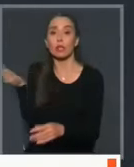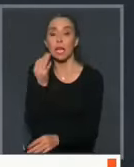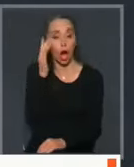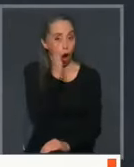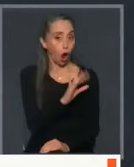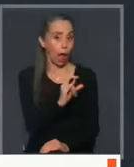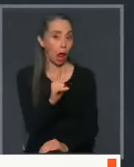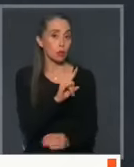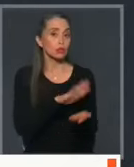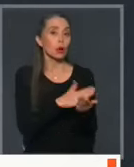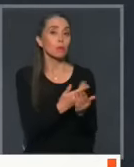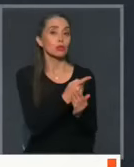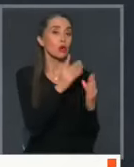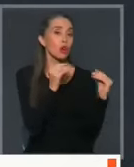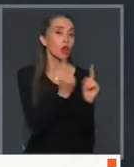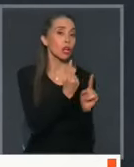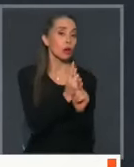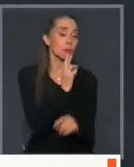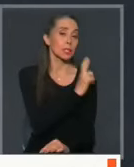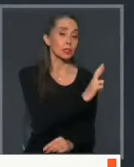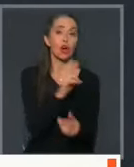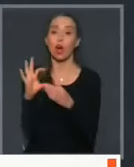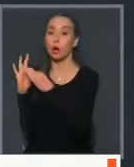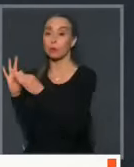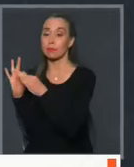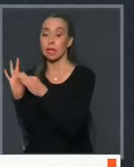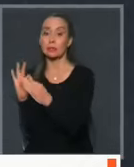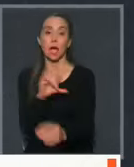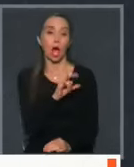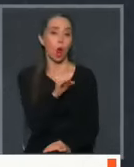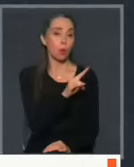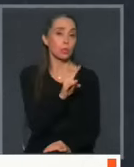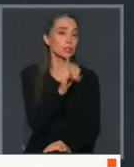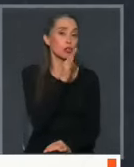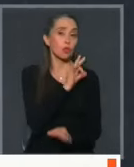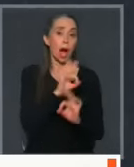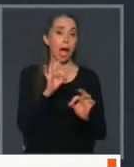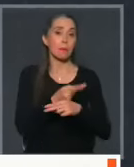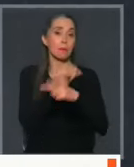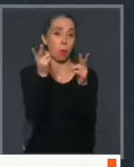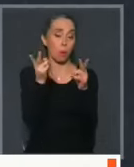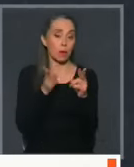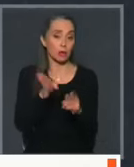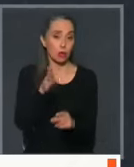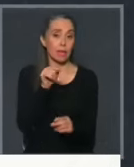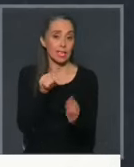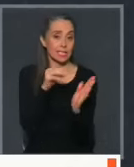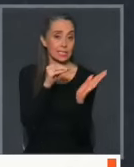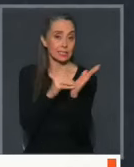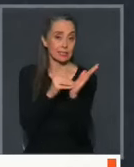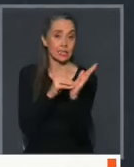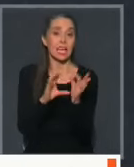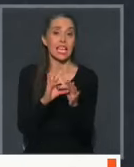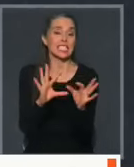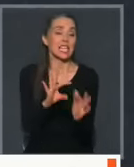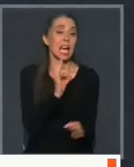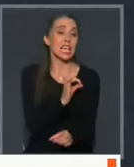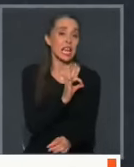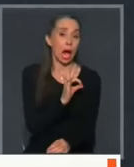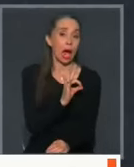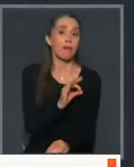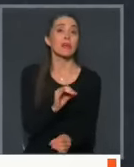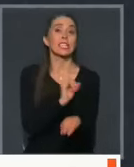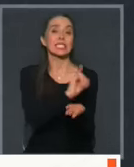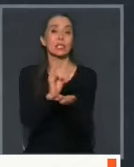Luis, ¿cómo te fue con lo conversado? Gracias. Luis, ninguno está publicado aún, pero creo que este presente es súper grave y deja a las